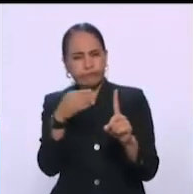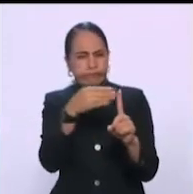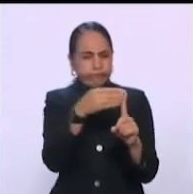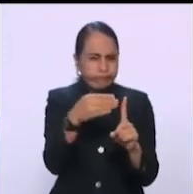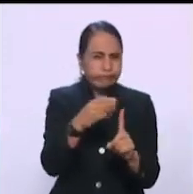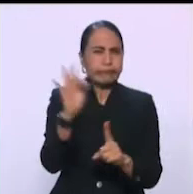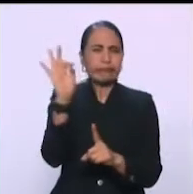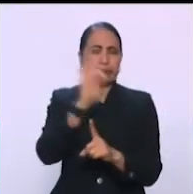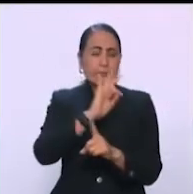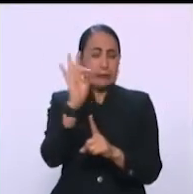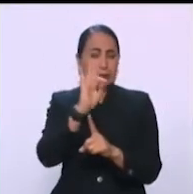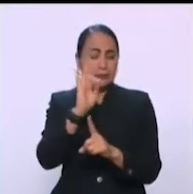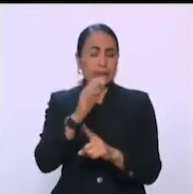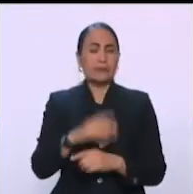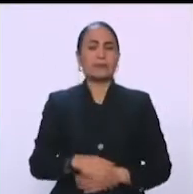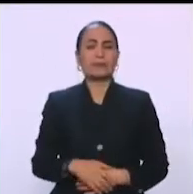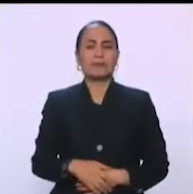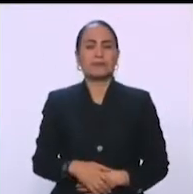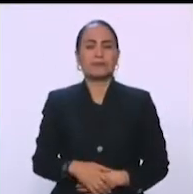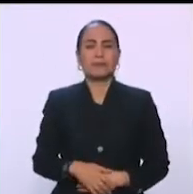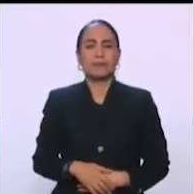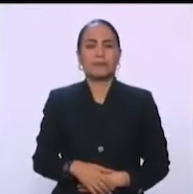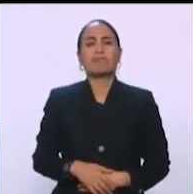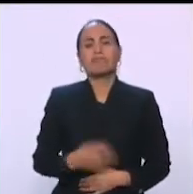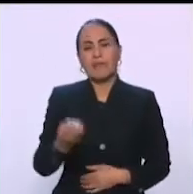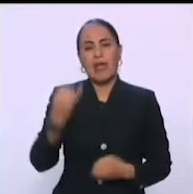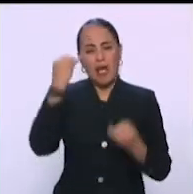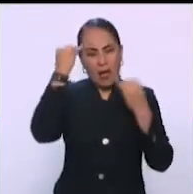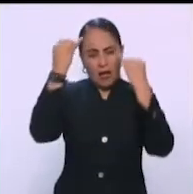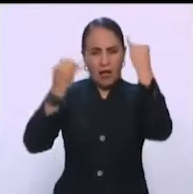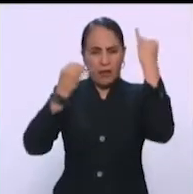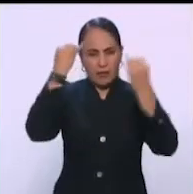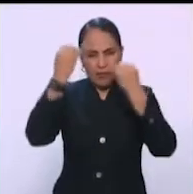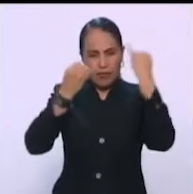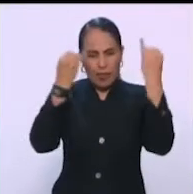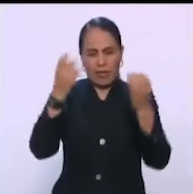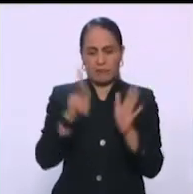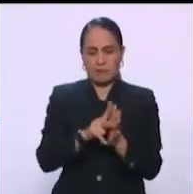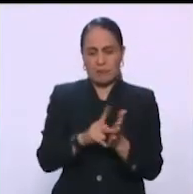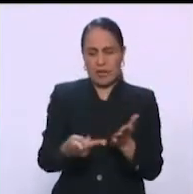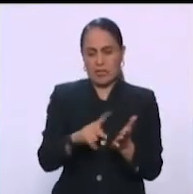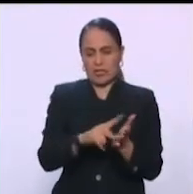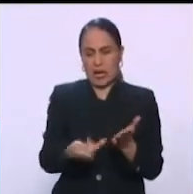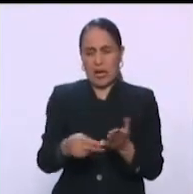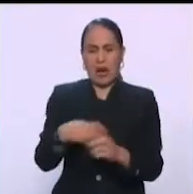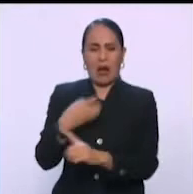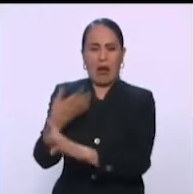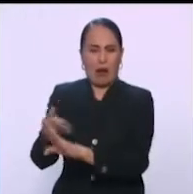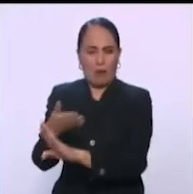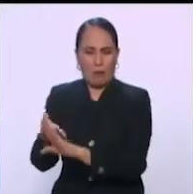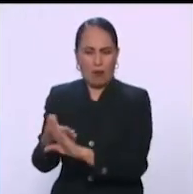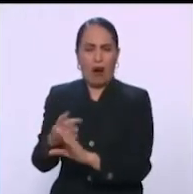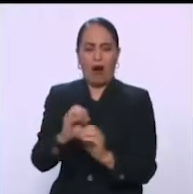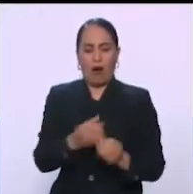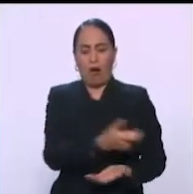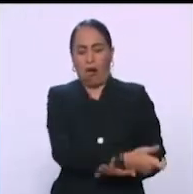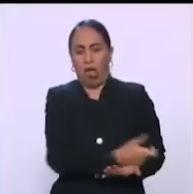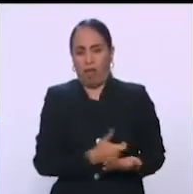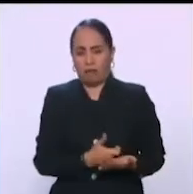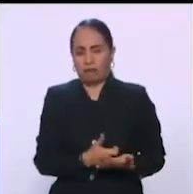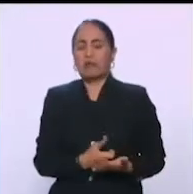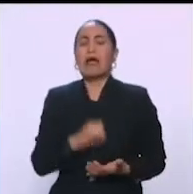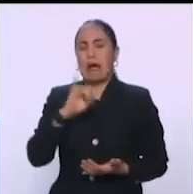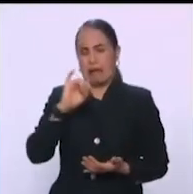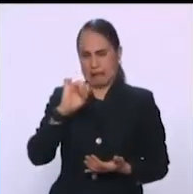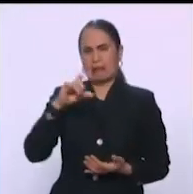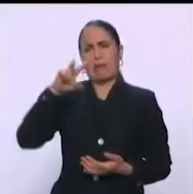ir justamente la orientación ideológica de un reportaje. Entonces me parece que sí hay financiamiento, al menos en México